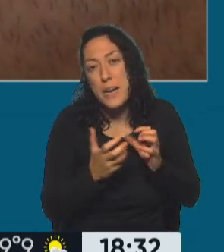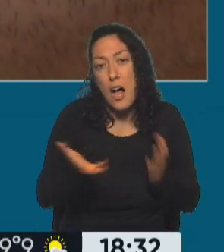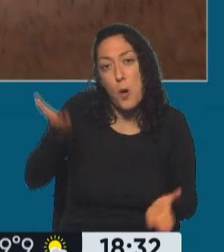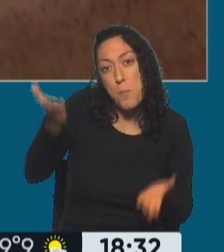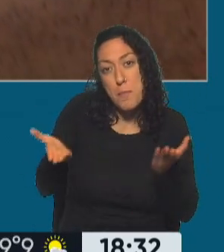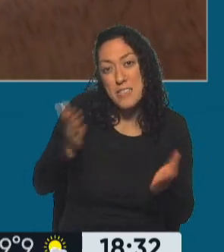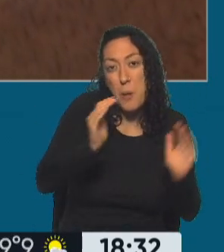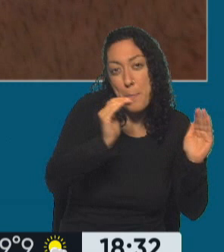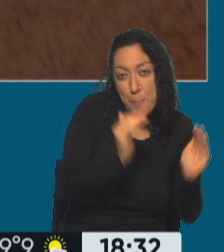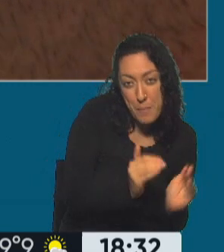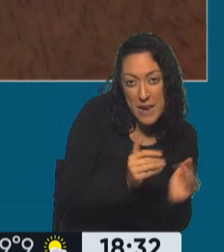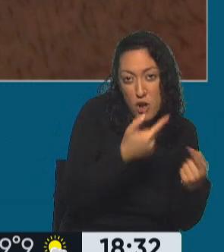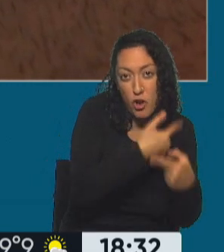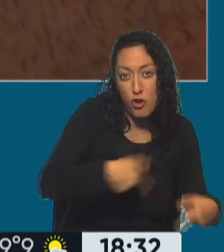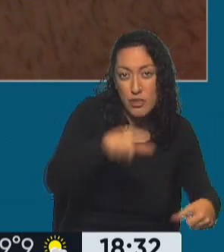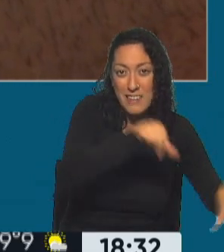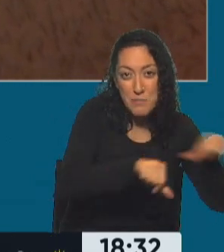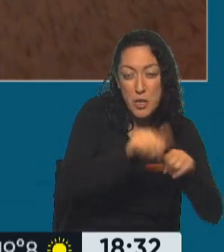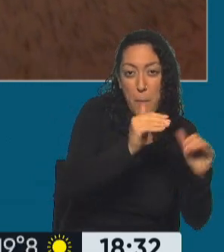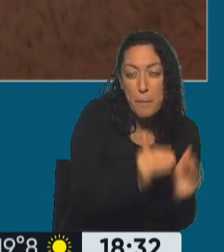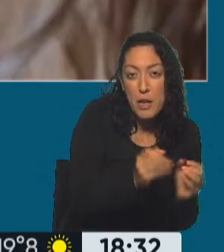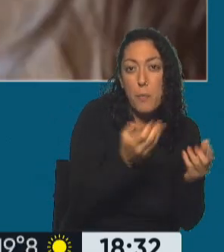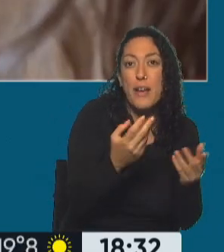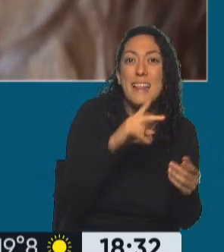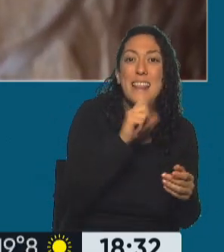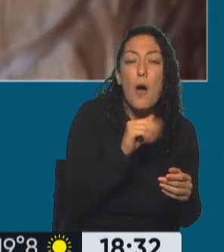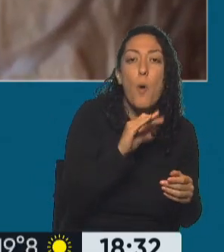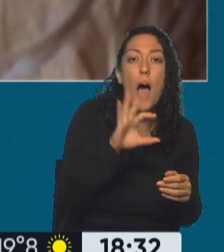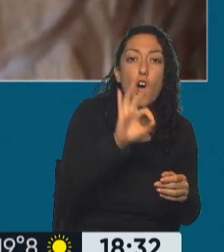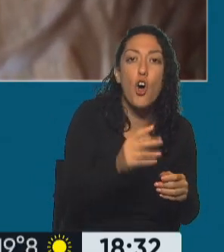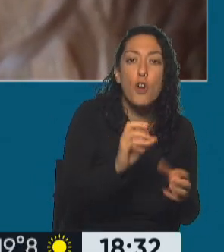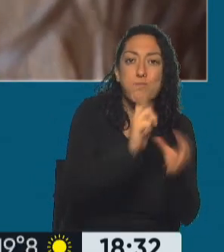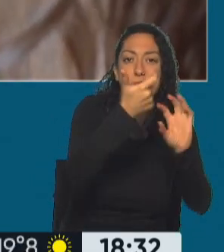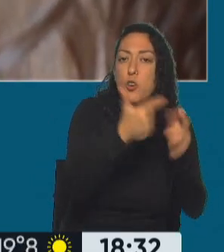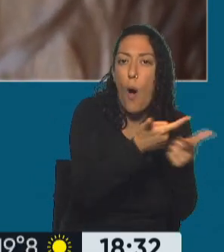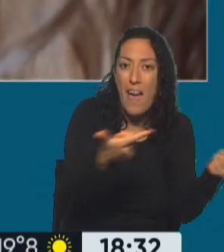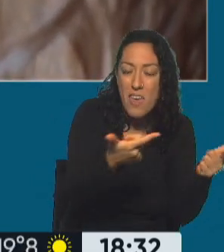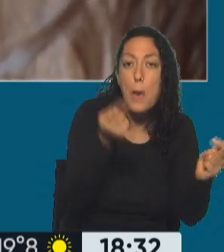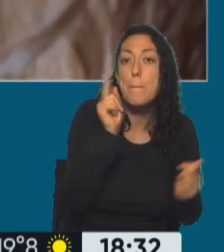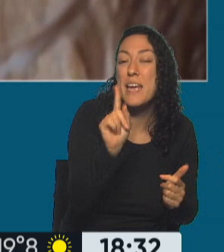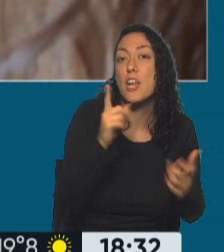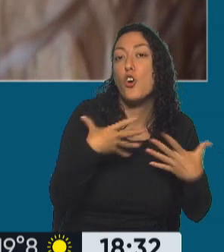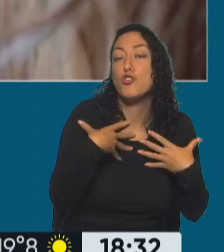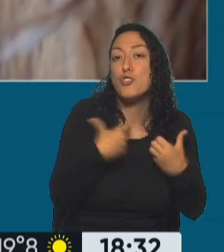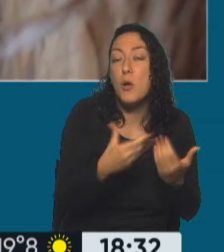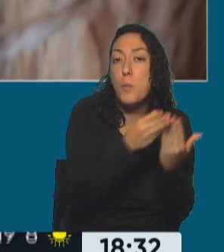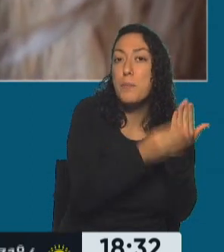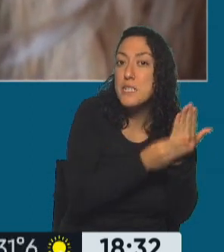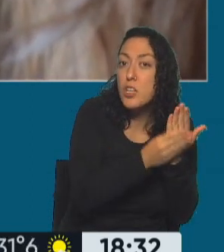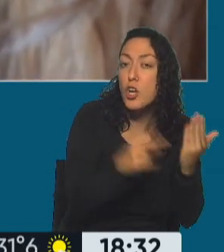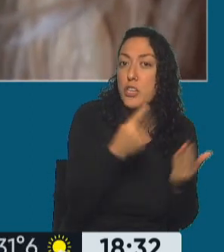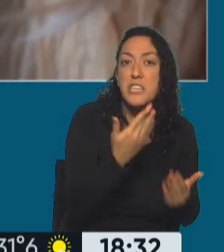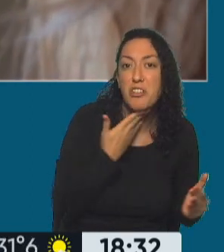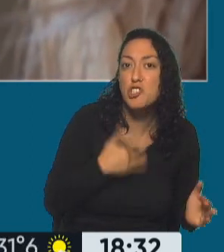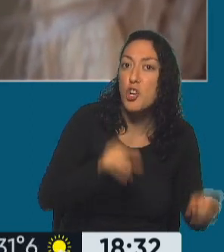sustancias nocivas porque no quema el tabaco, pero según el Ministerio de Salud, justamente sigue siendo adictivo y es lo que quiere